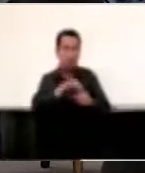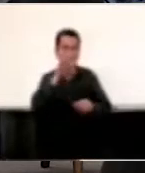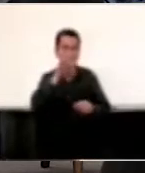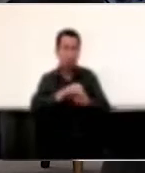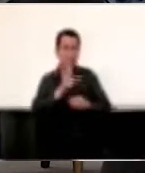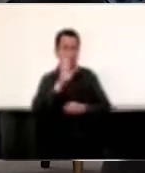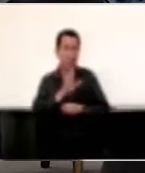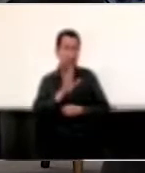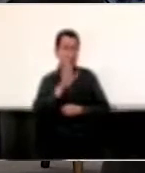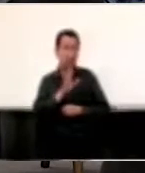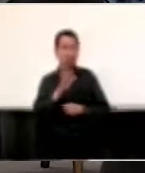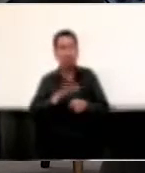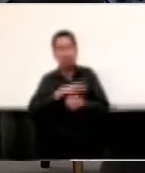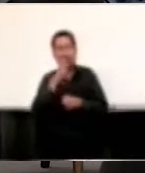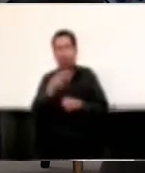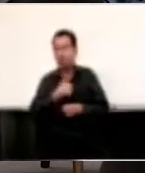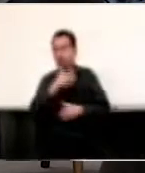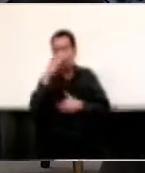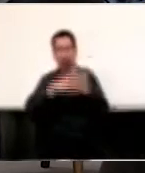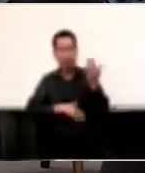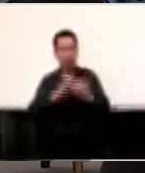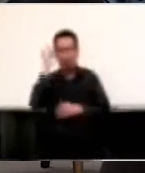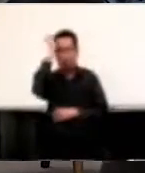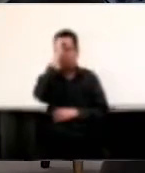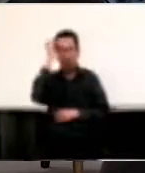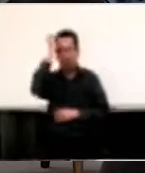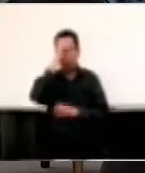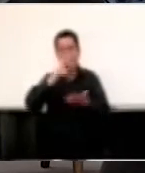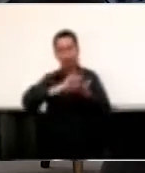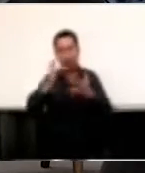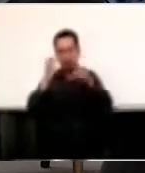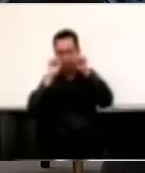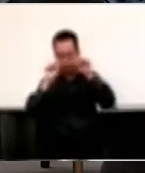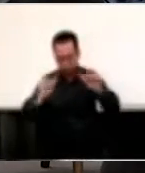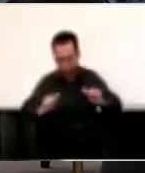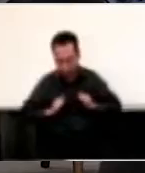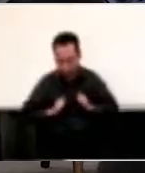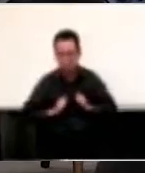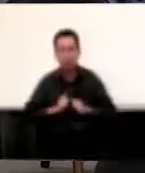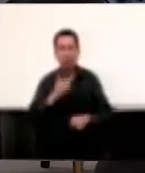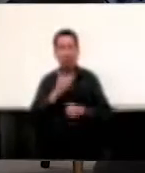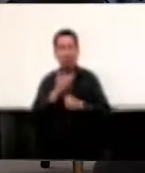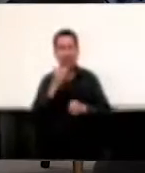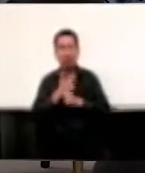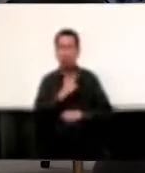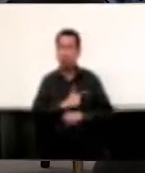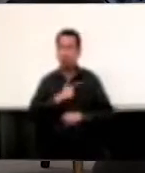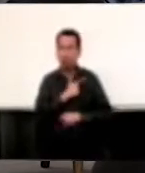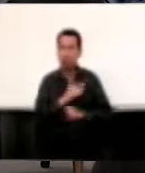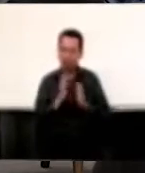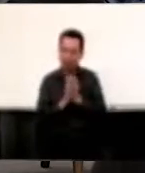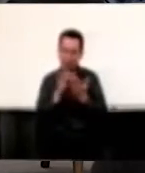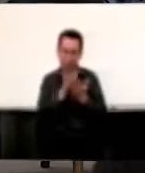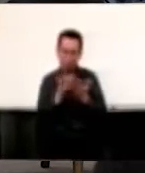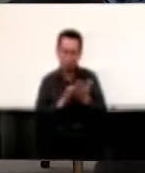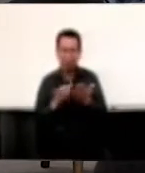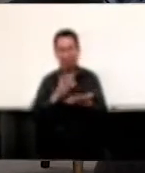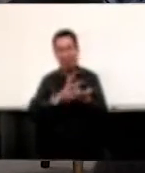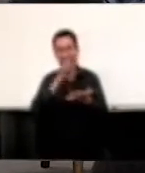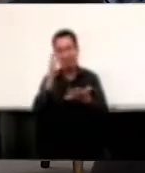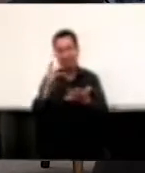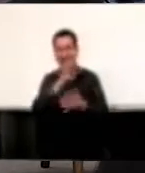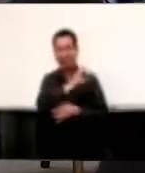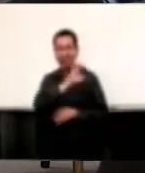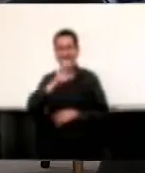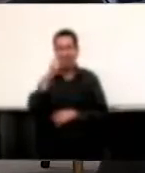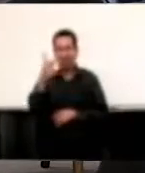del juego. Yo con esto termino, quiero agradecerles su atención y pues espero que la obra les agrade y pues muchas gracias al Instituto